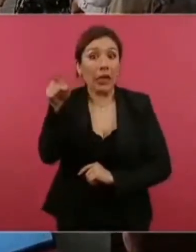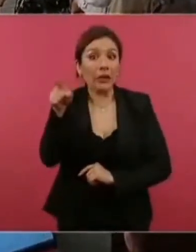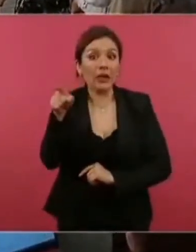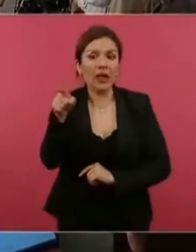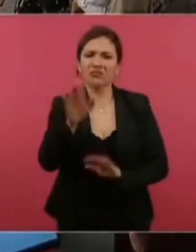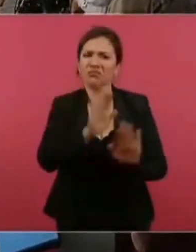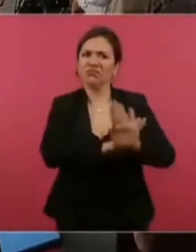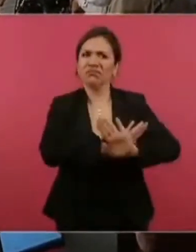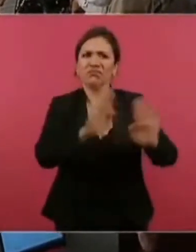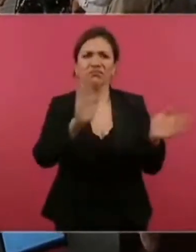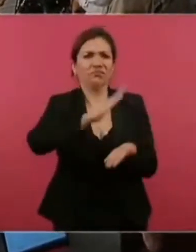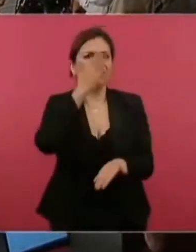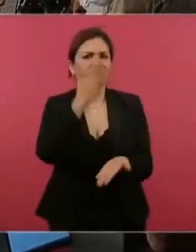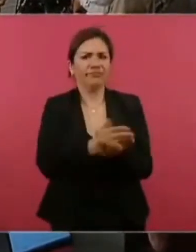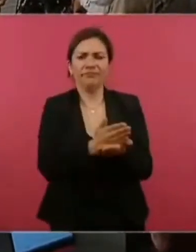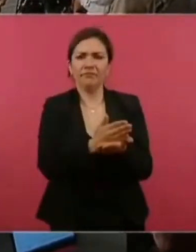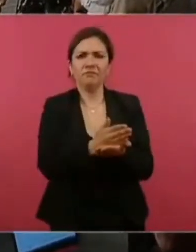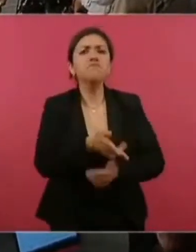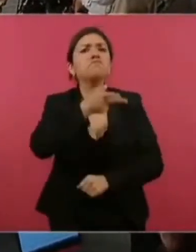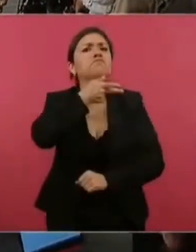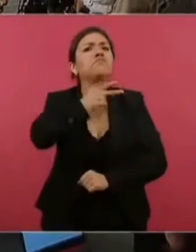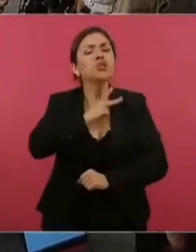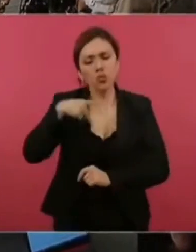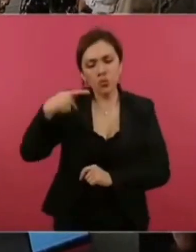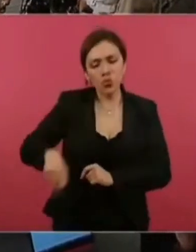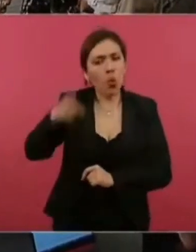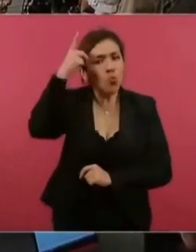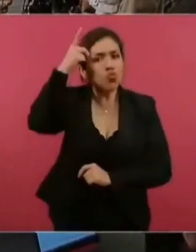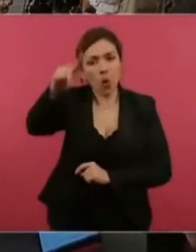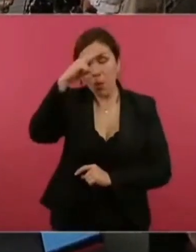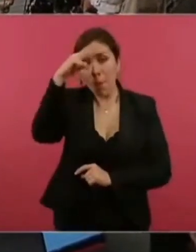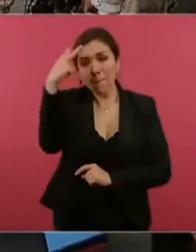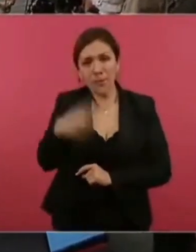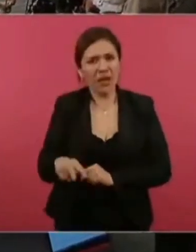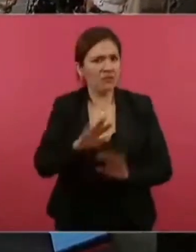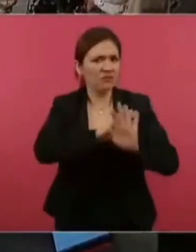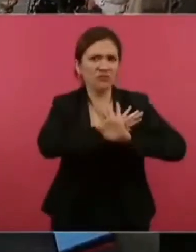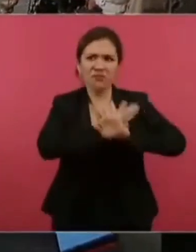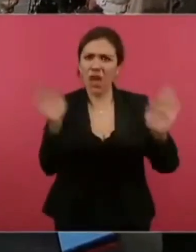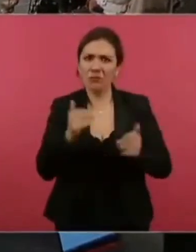se acabó, el petróleo es de la nación, y se expropia